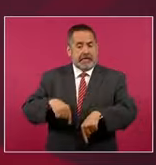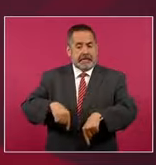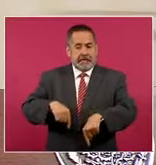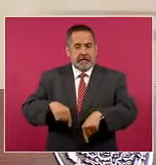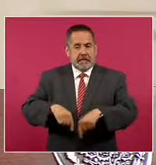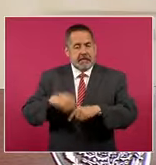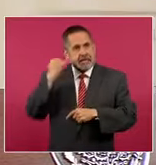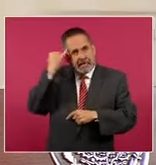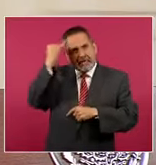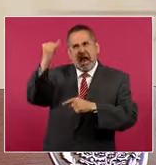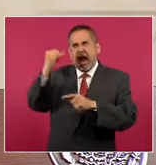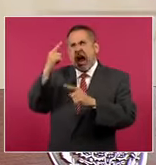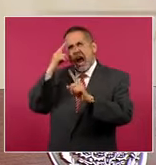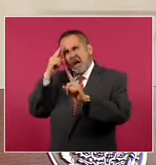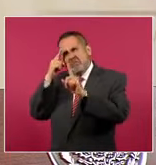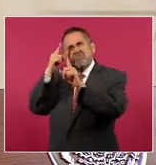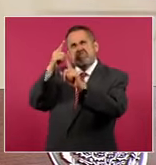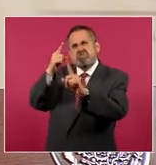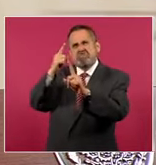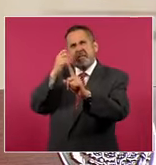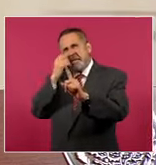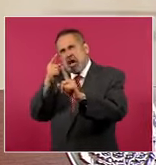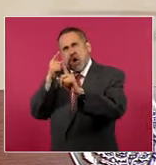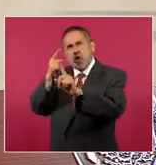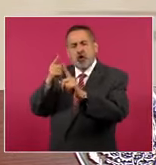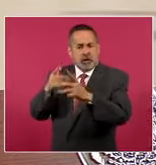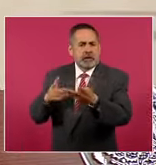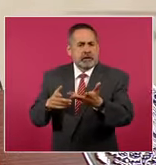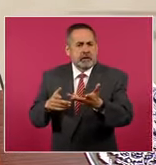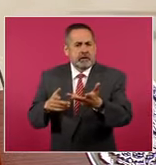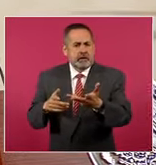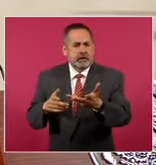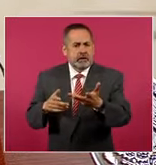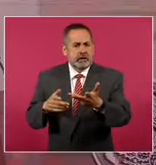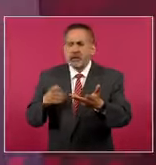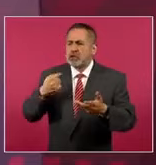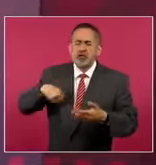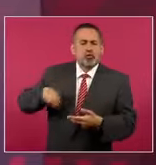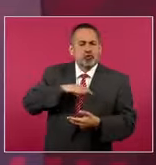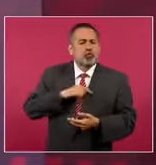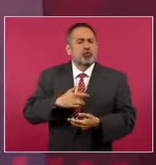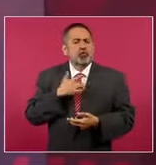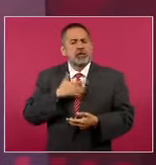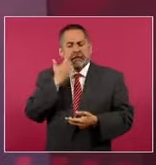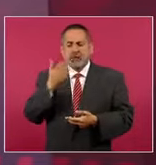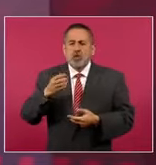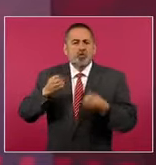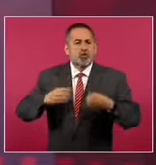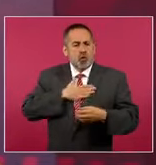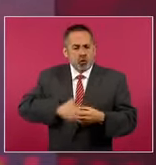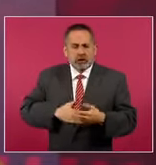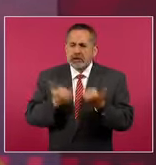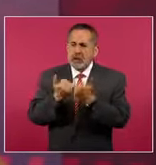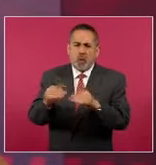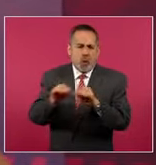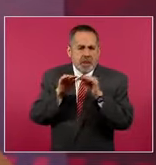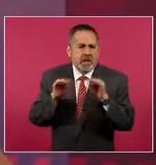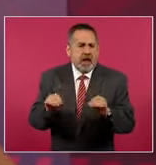por ideales, por principios, estamos aquí porque luchamos por la justicia, por la